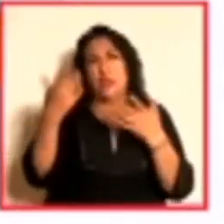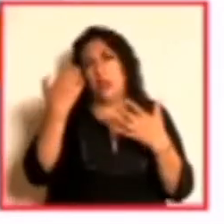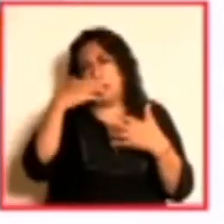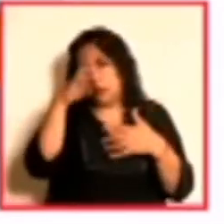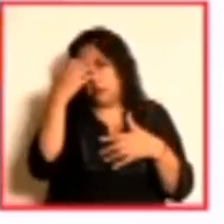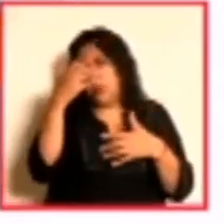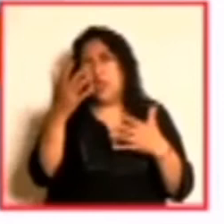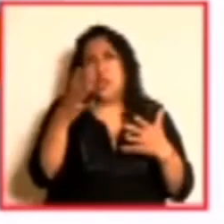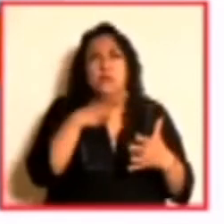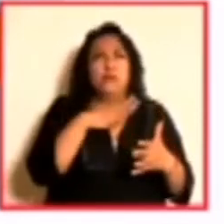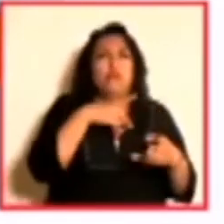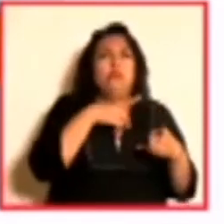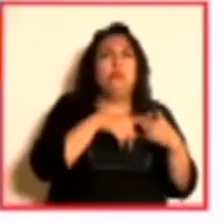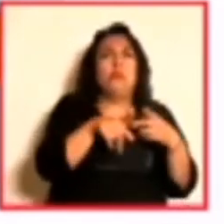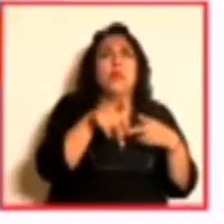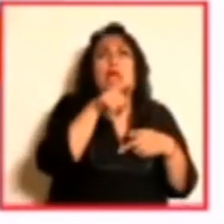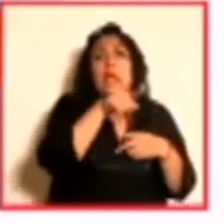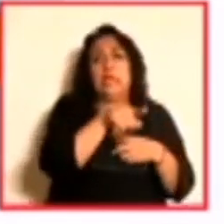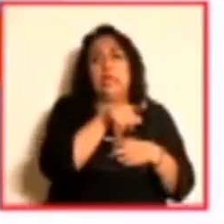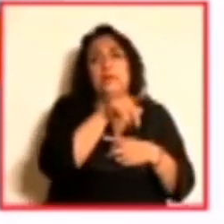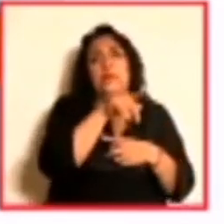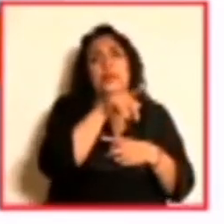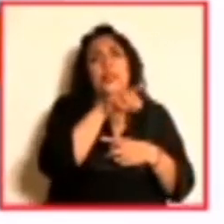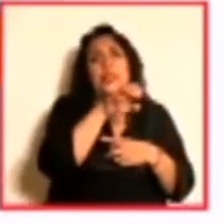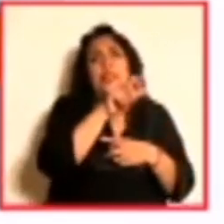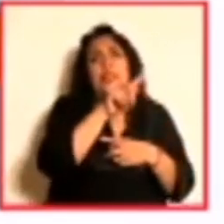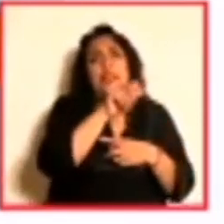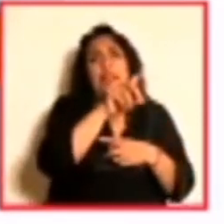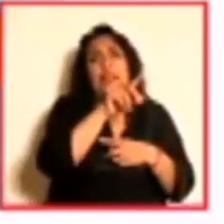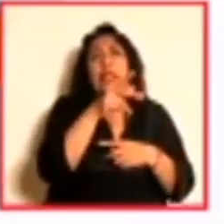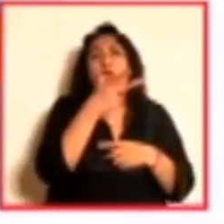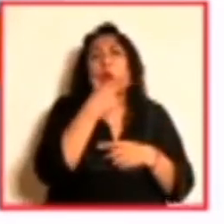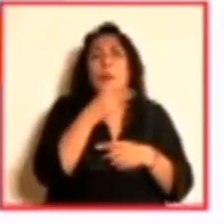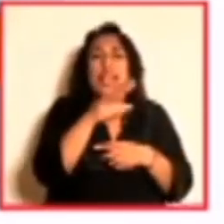desde Ahí está el detalle con Cantinflas, por ejemplo, o